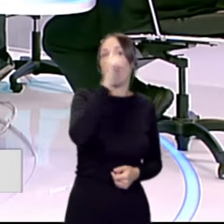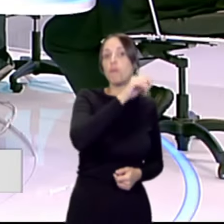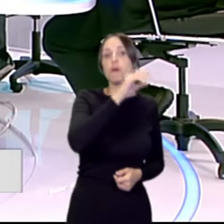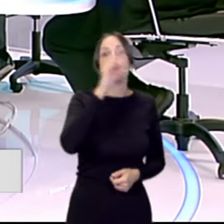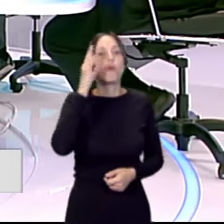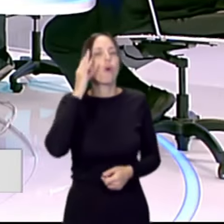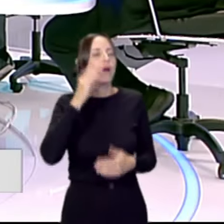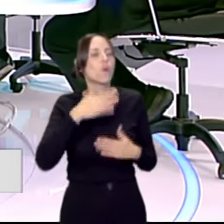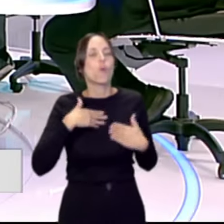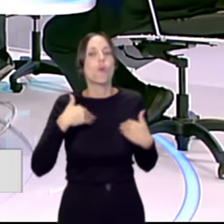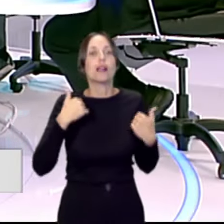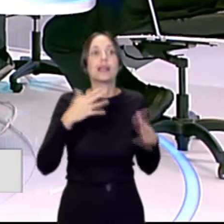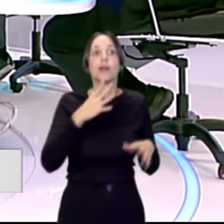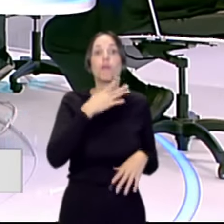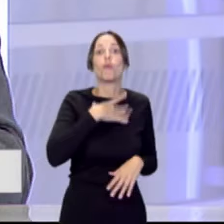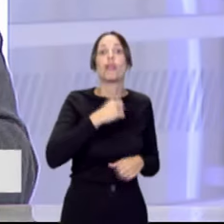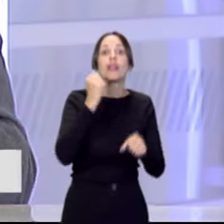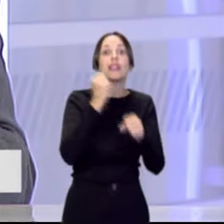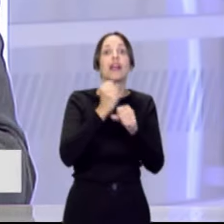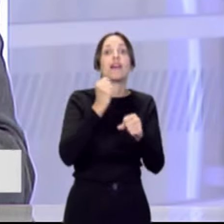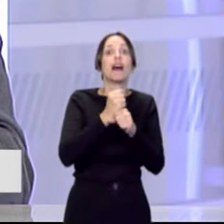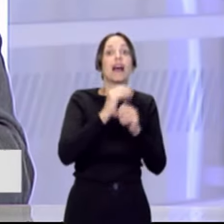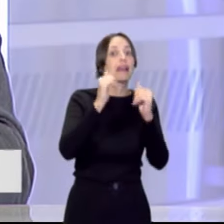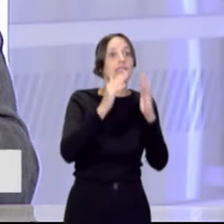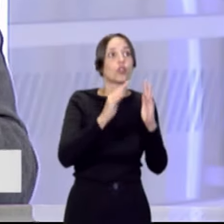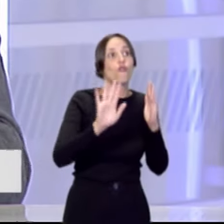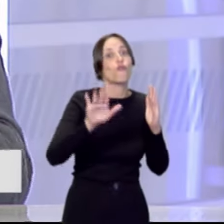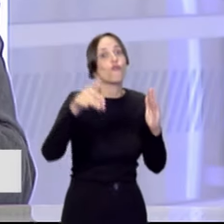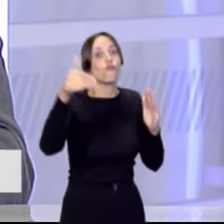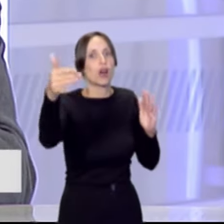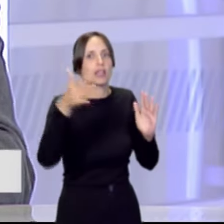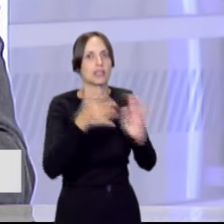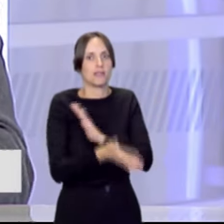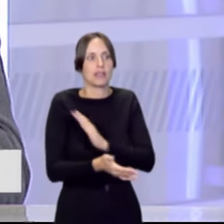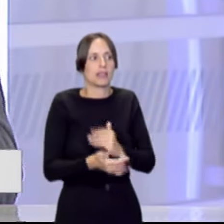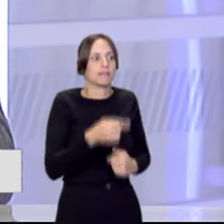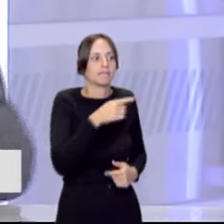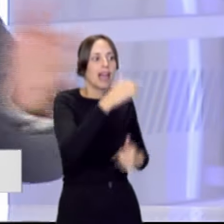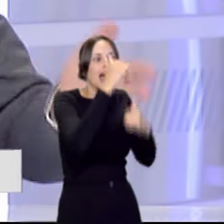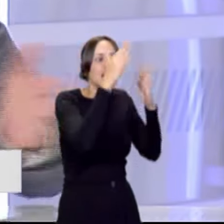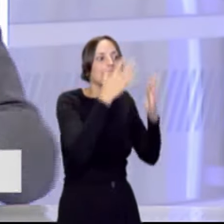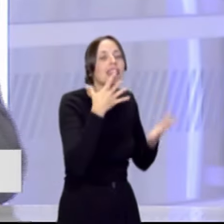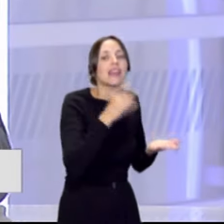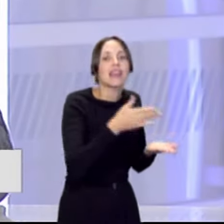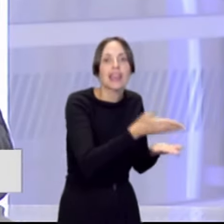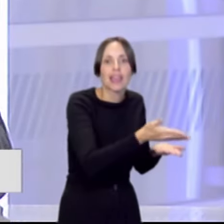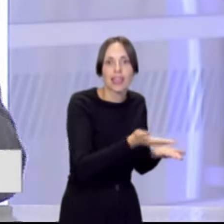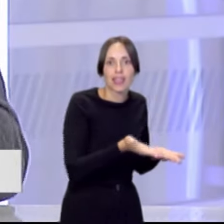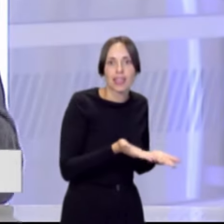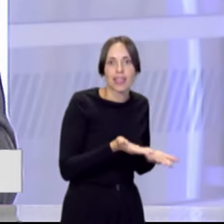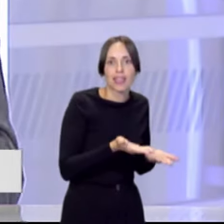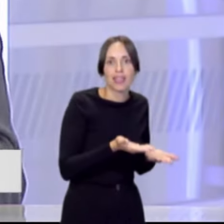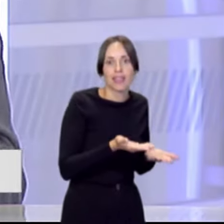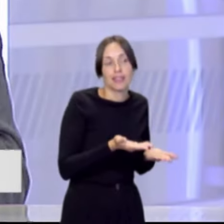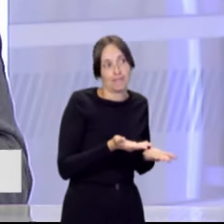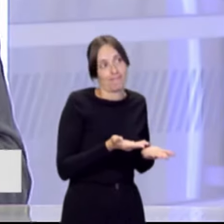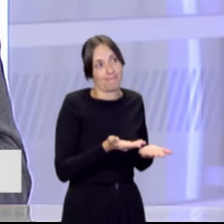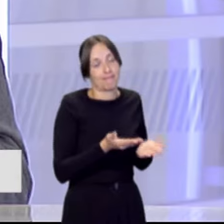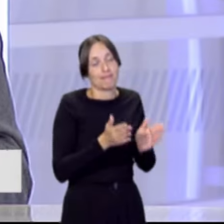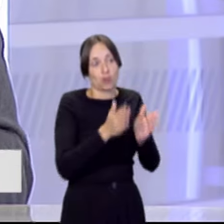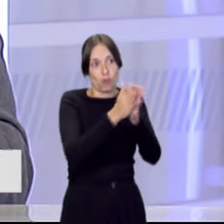están fuera de casa y por lo tanto hace posible que nadie esté atendiéndolo, y es lo que decía Paco, que hace falta